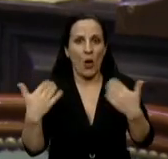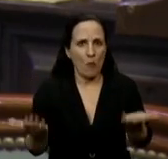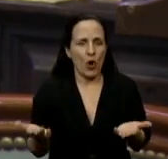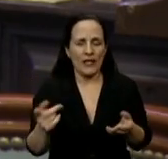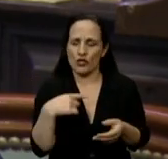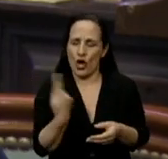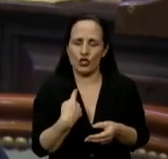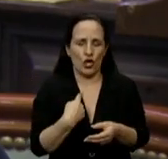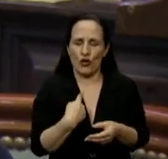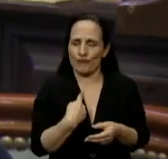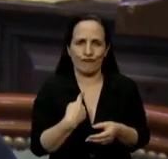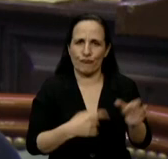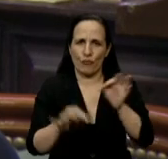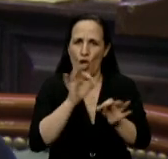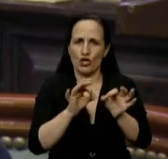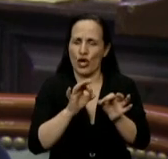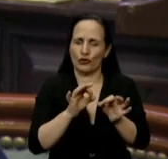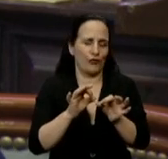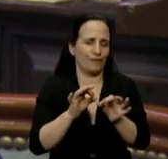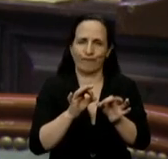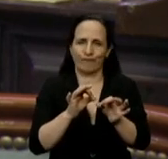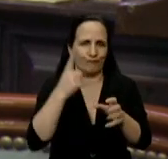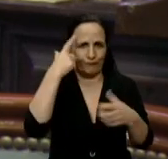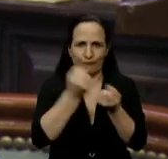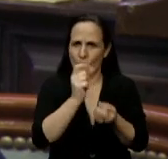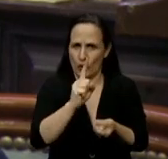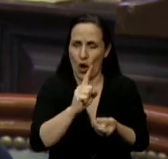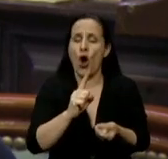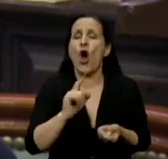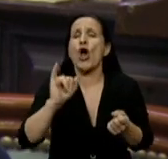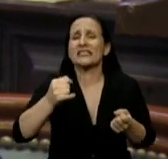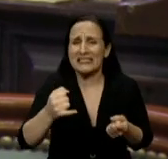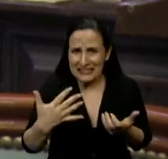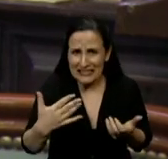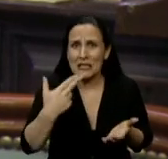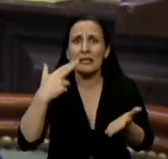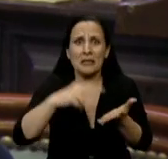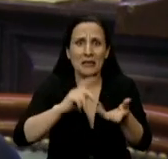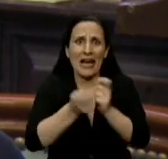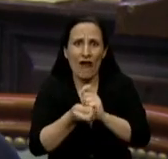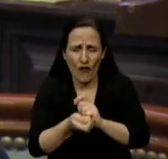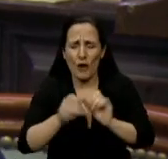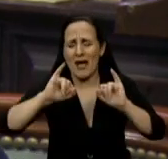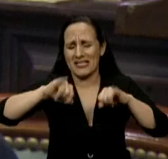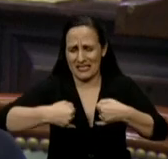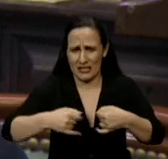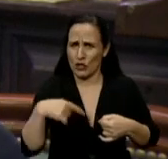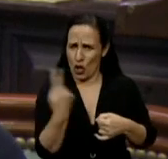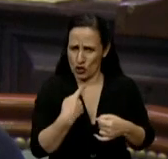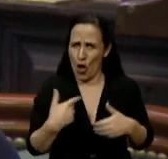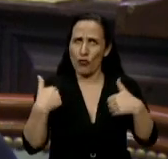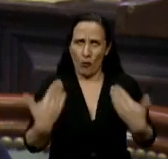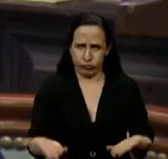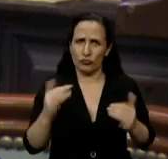presidente, que no compartimos este proyecto. Compartimos sí que debemos hacer una reforma tributaria y para eso estamos dispuestos